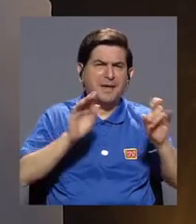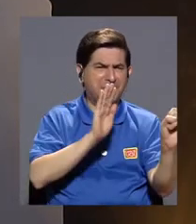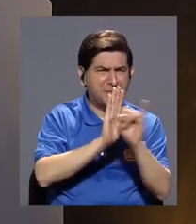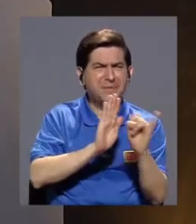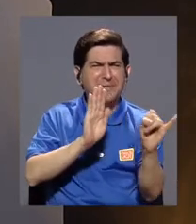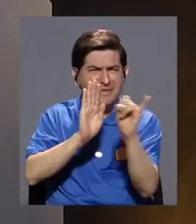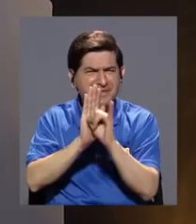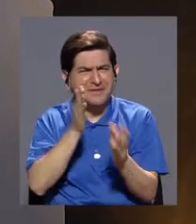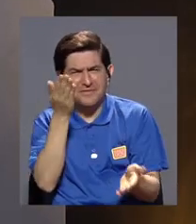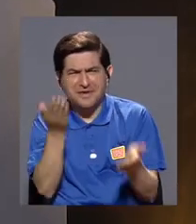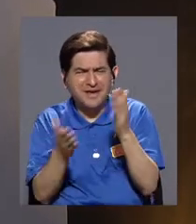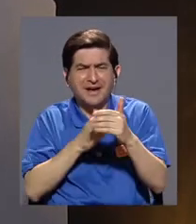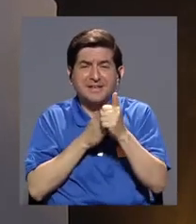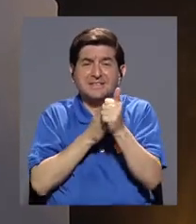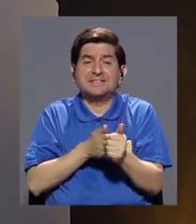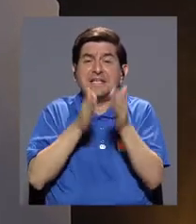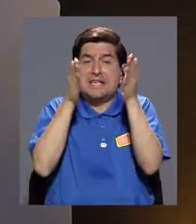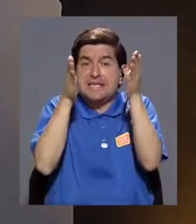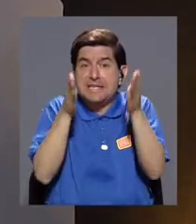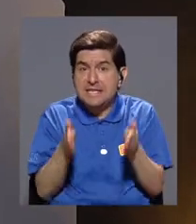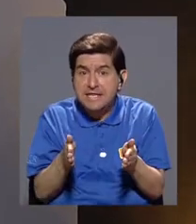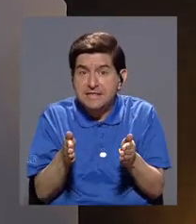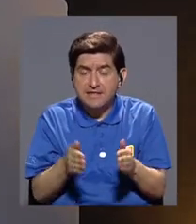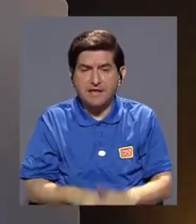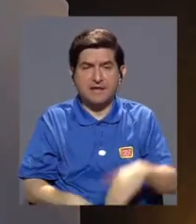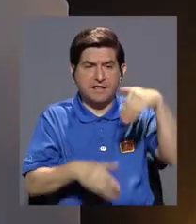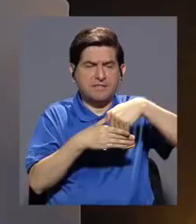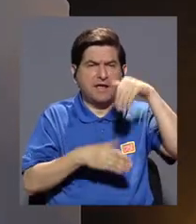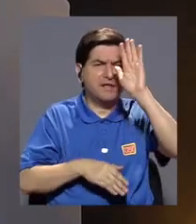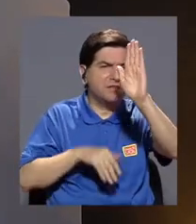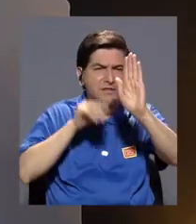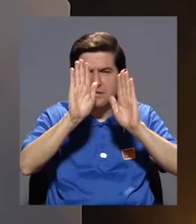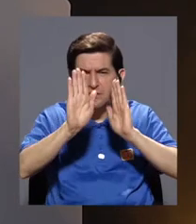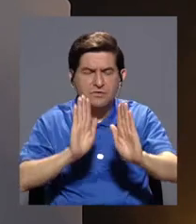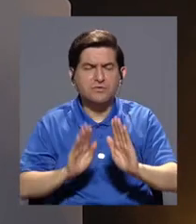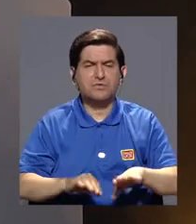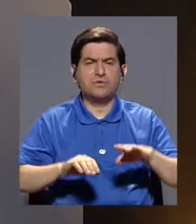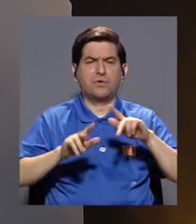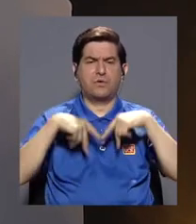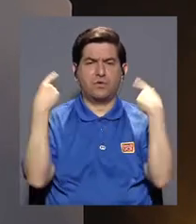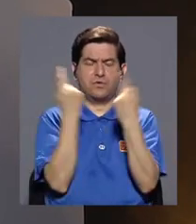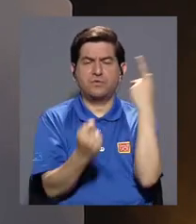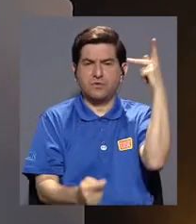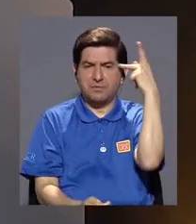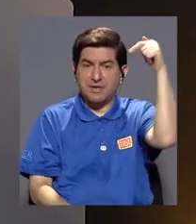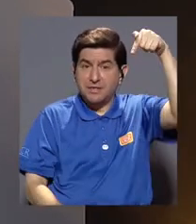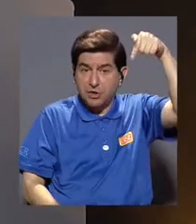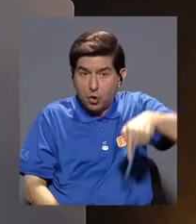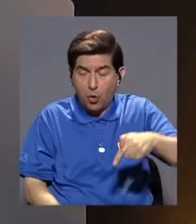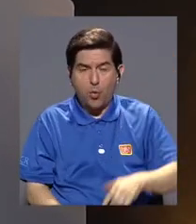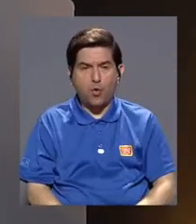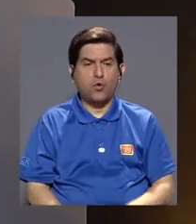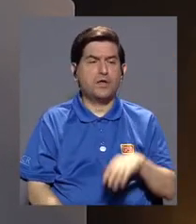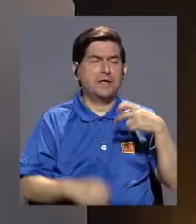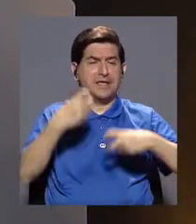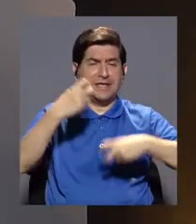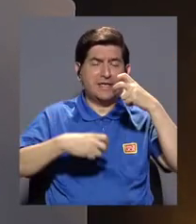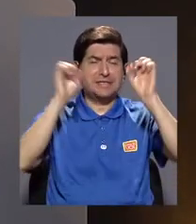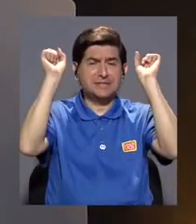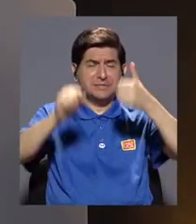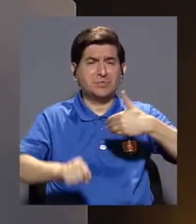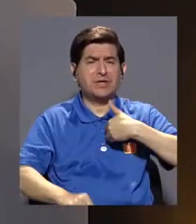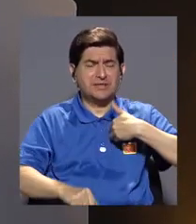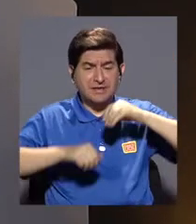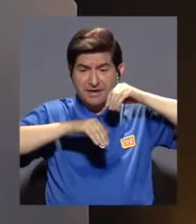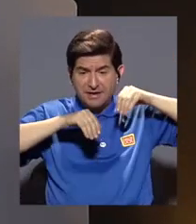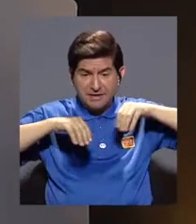¿Identificamos algún líder en el esquema de los partidos políticos que hoy en esta crisis pueda